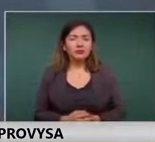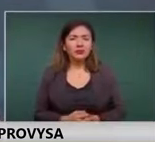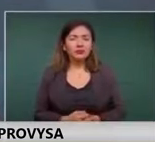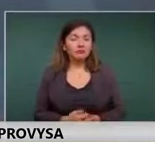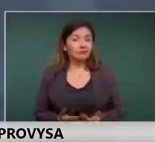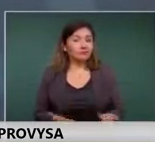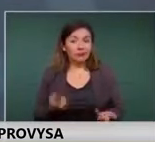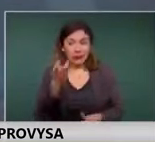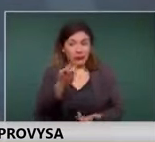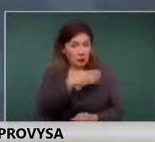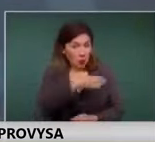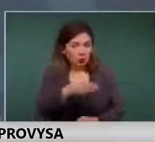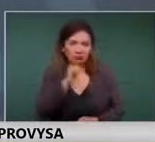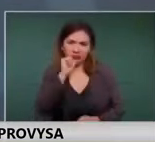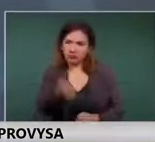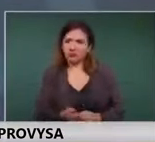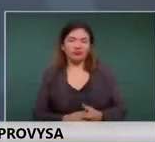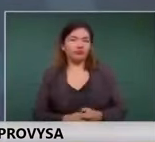Pues eso no es bueno.